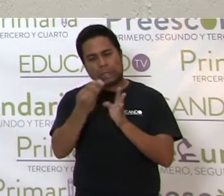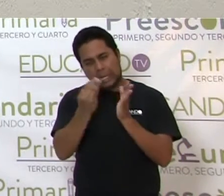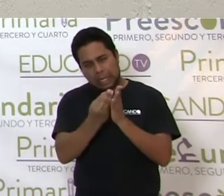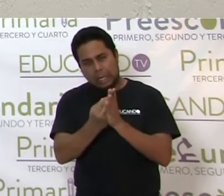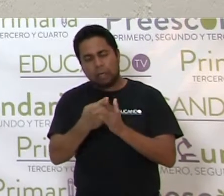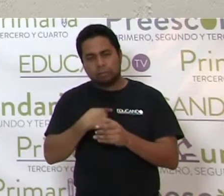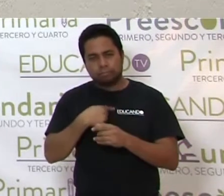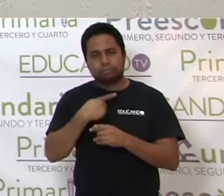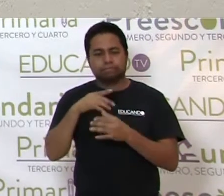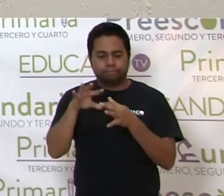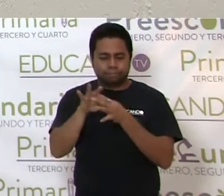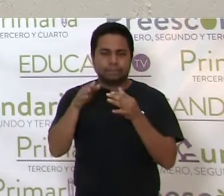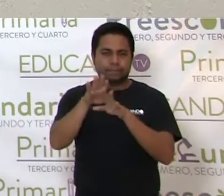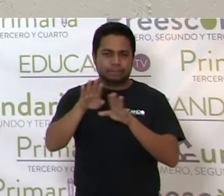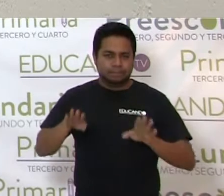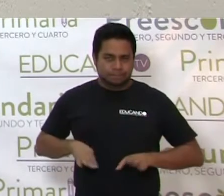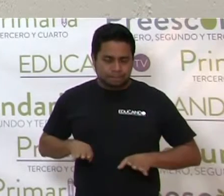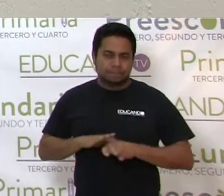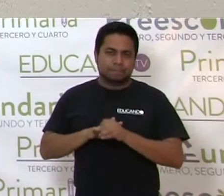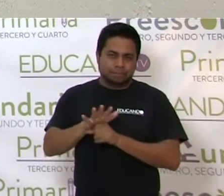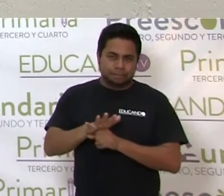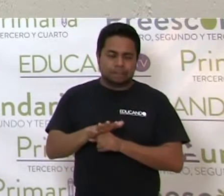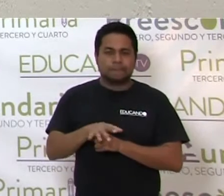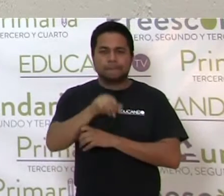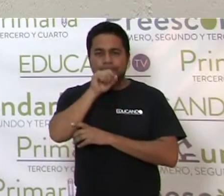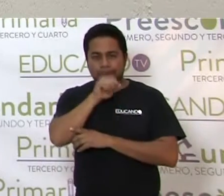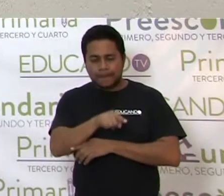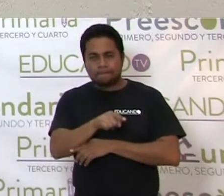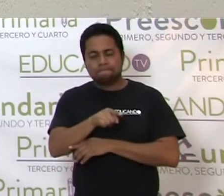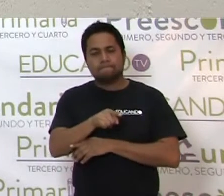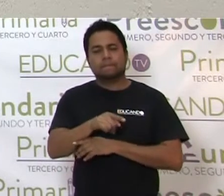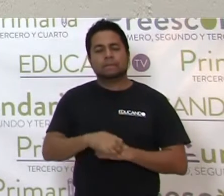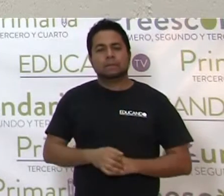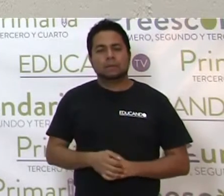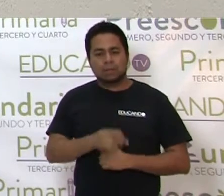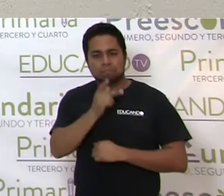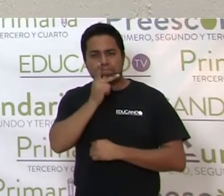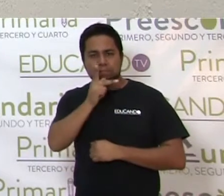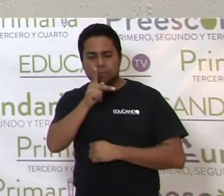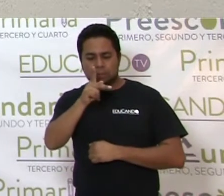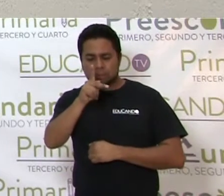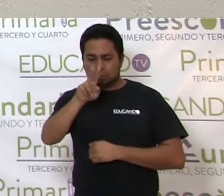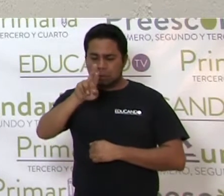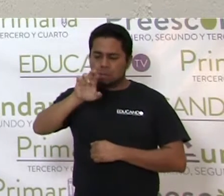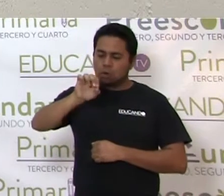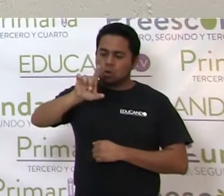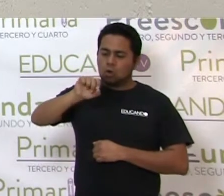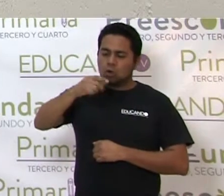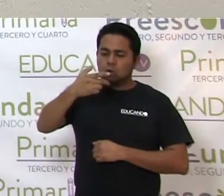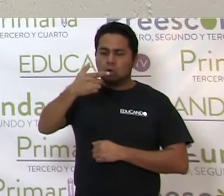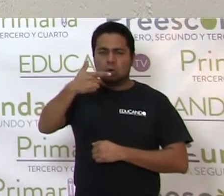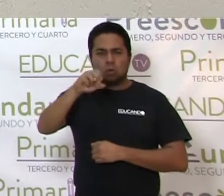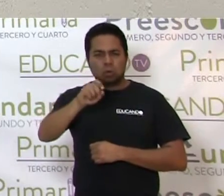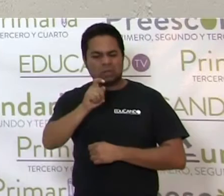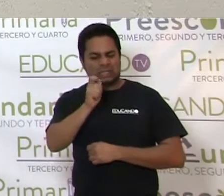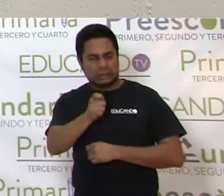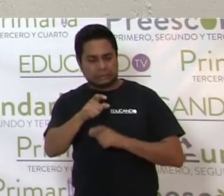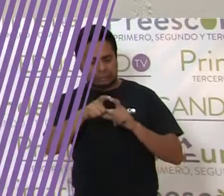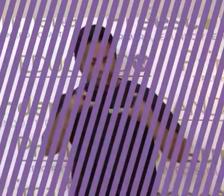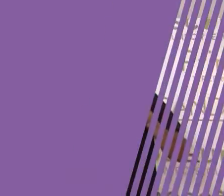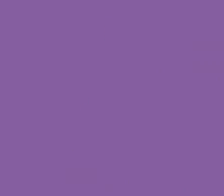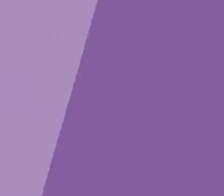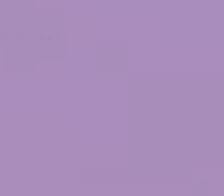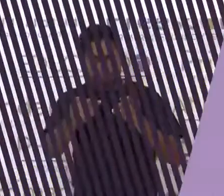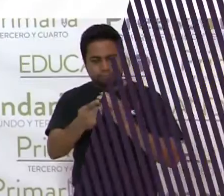algunas características y vamos a ver de dónde viene también la palabra prólogo. Así que adelante con la siguiente